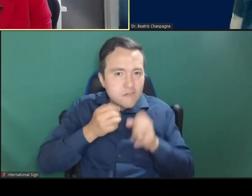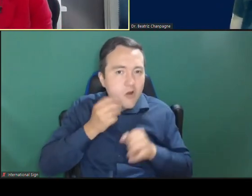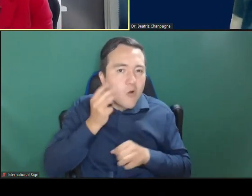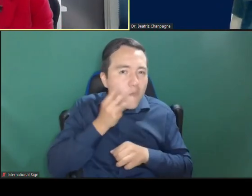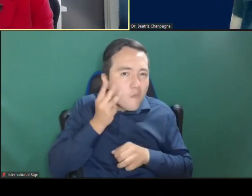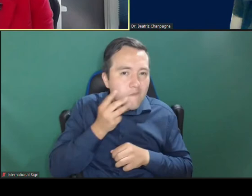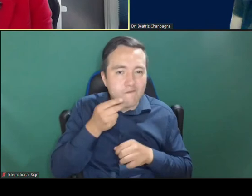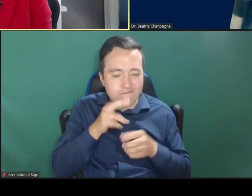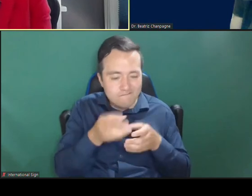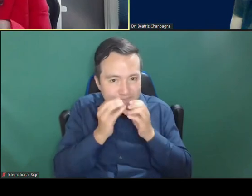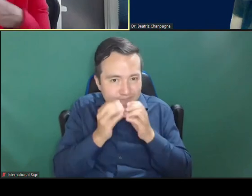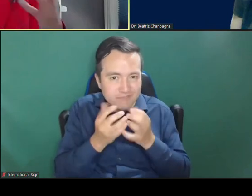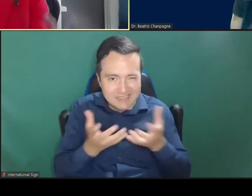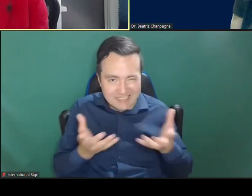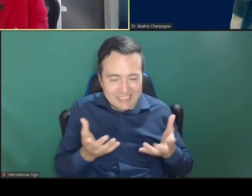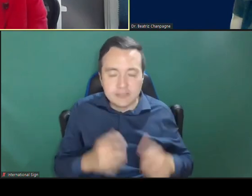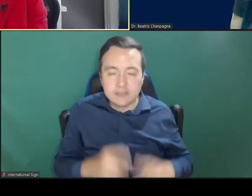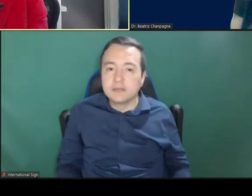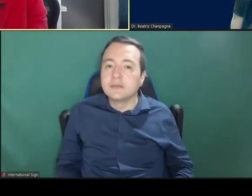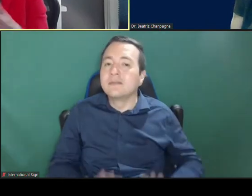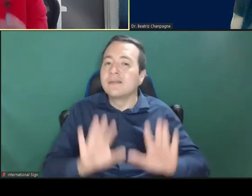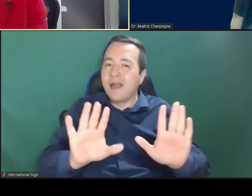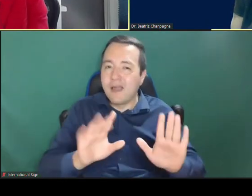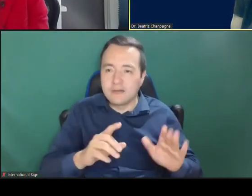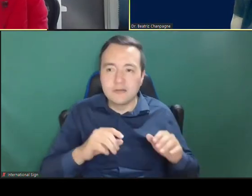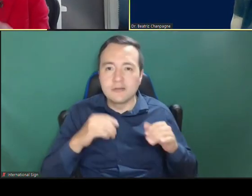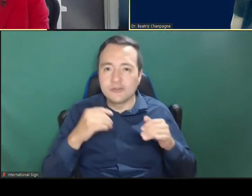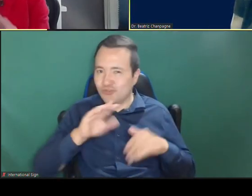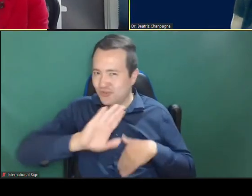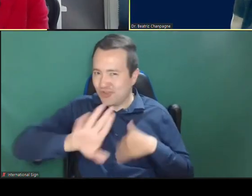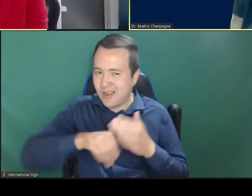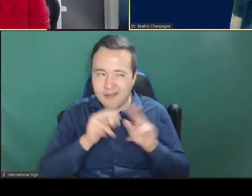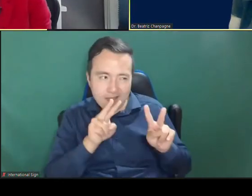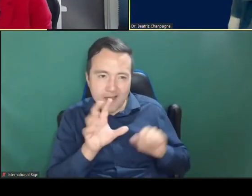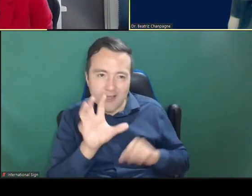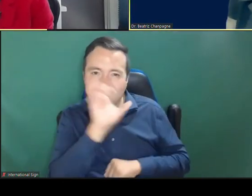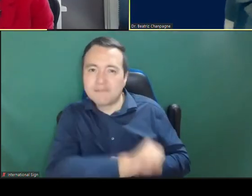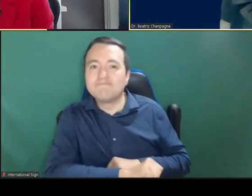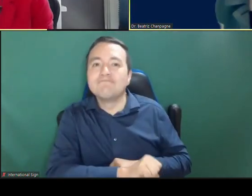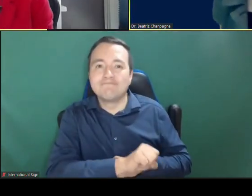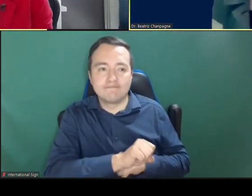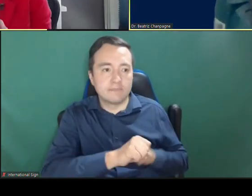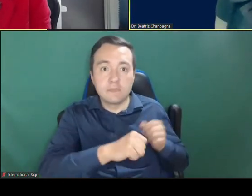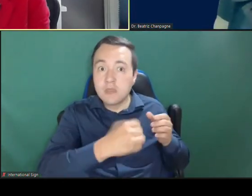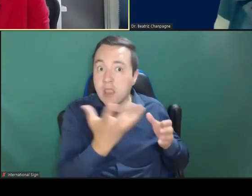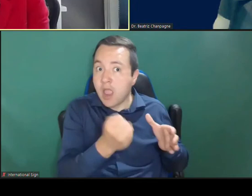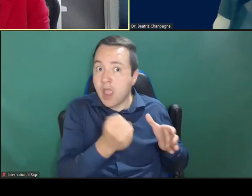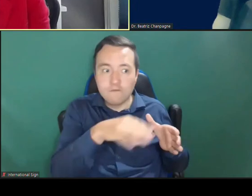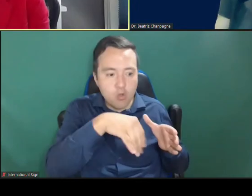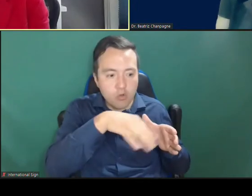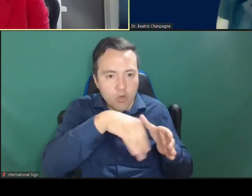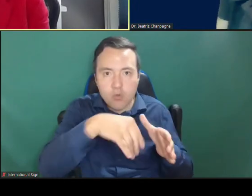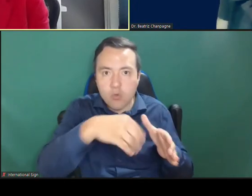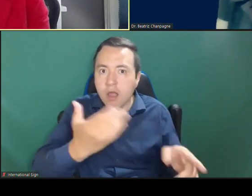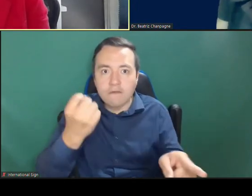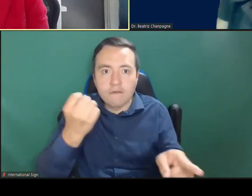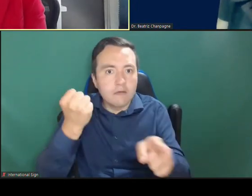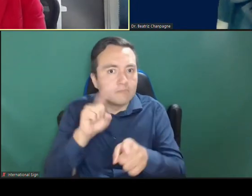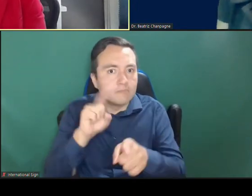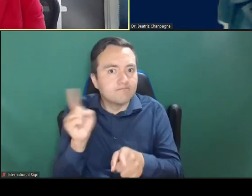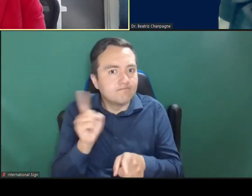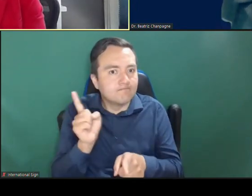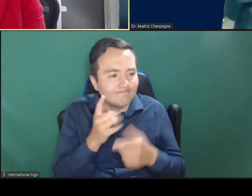sintonía identificando un vacío aquí no como cómo aceleramos más la agenda para movilizar más el tema de alcohol